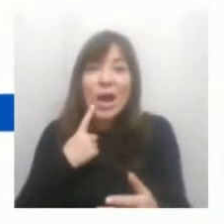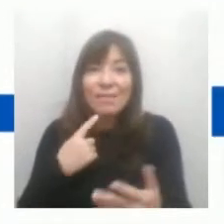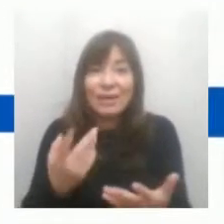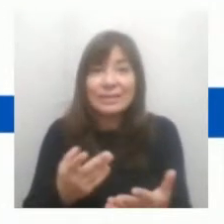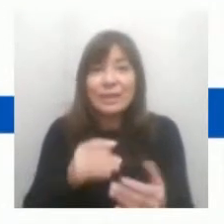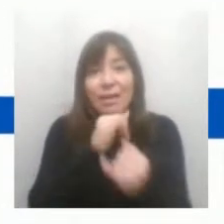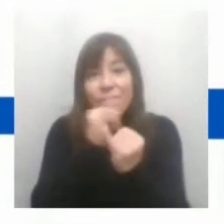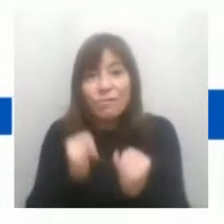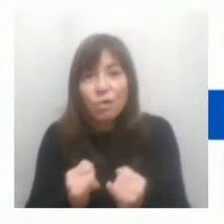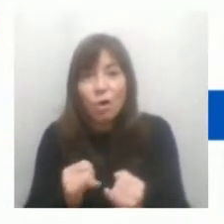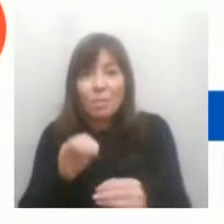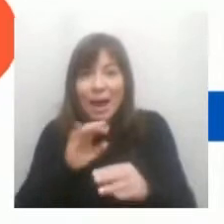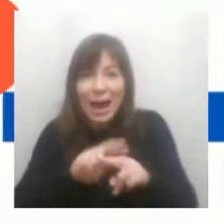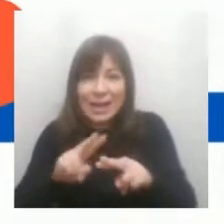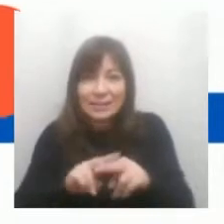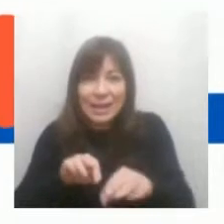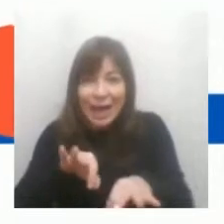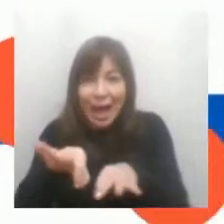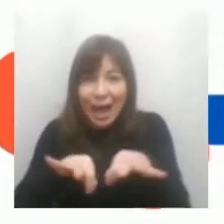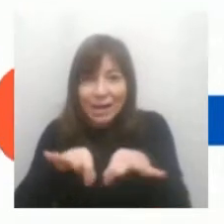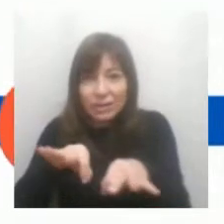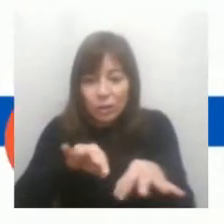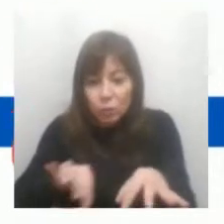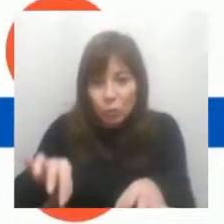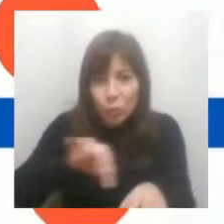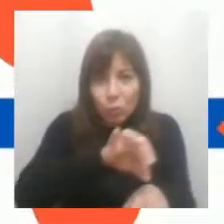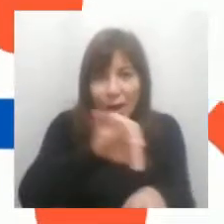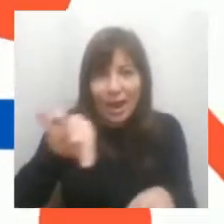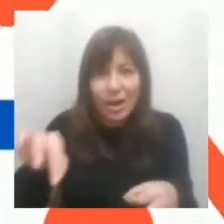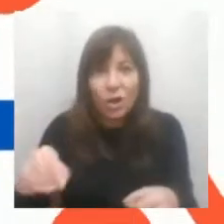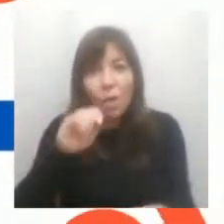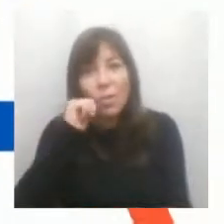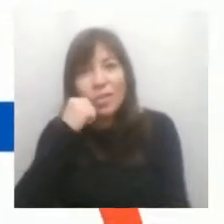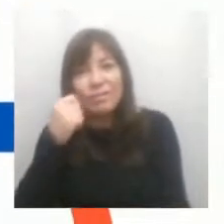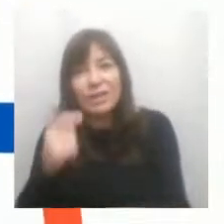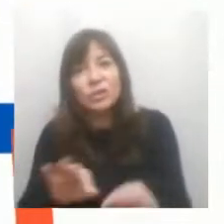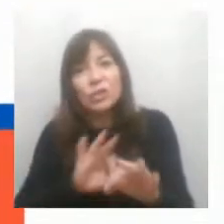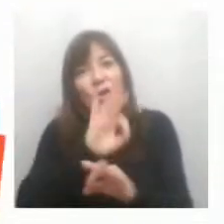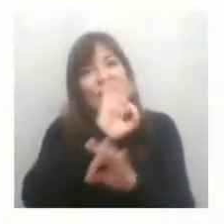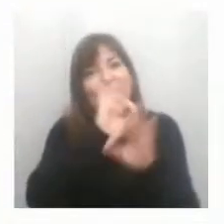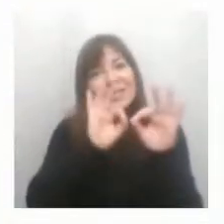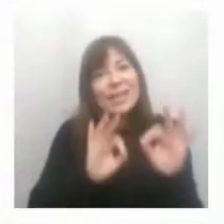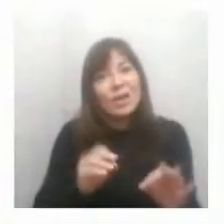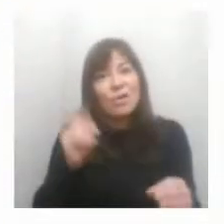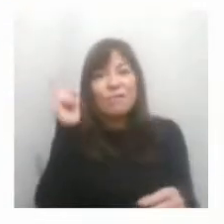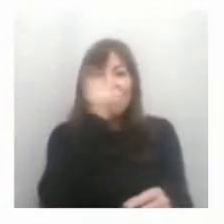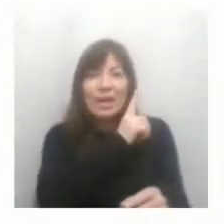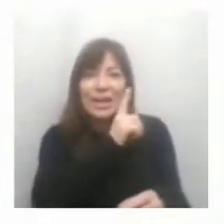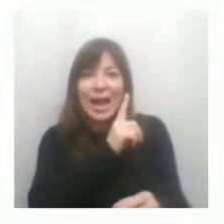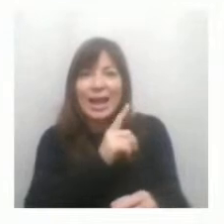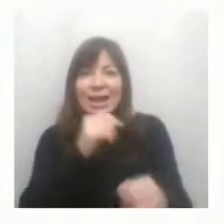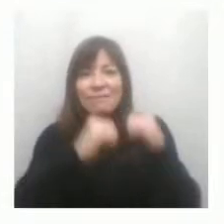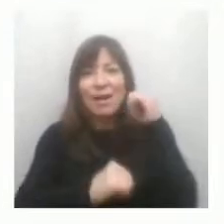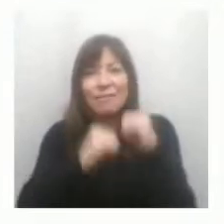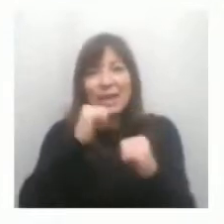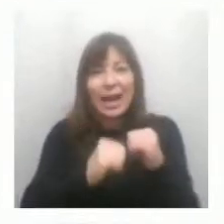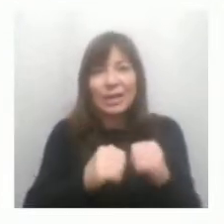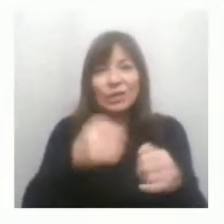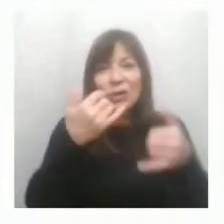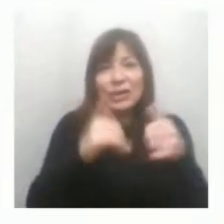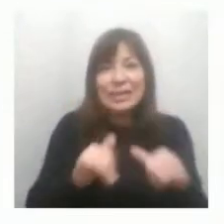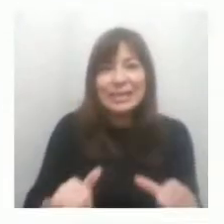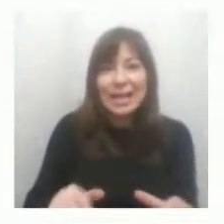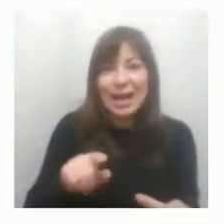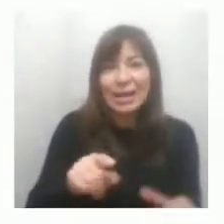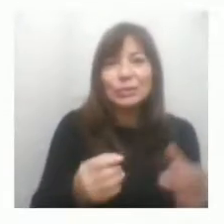y ajustar nuestras propuestas y definir con mayor certeza los diseños finales, que terminarán fabricándose, instalándose y dando vida a una